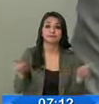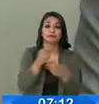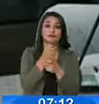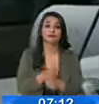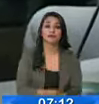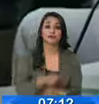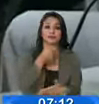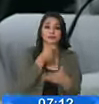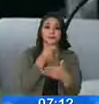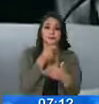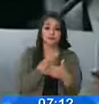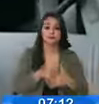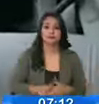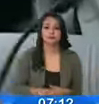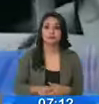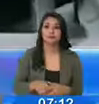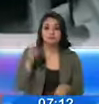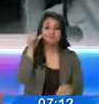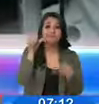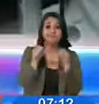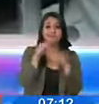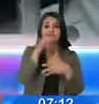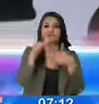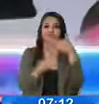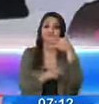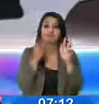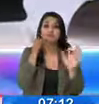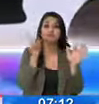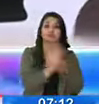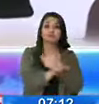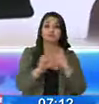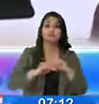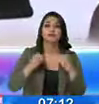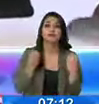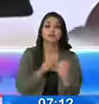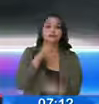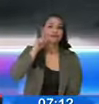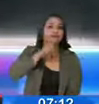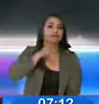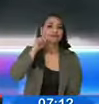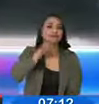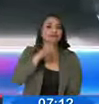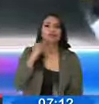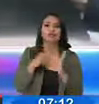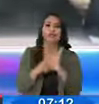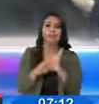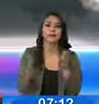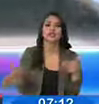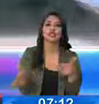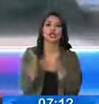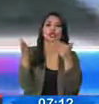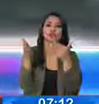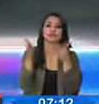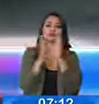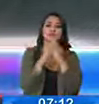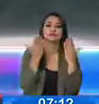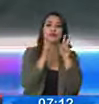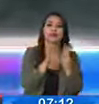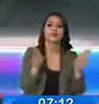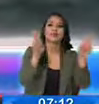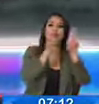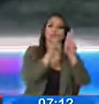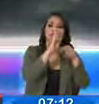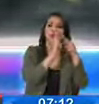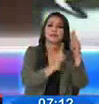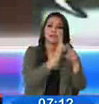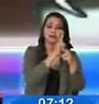Fundamedios. Recordemos algunos casos como la denuncia de organizaciones afroecuatorianas en contra del Universo y el caricaturista Javier